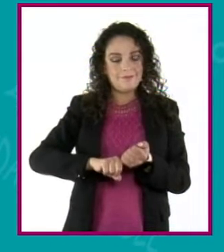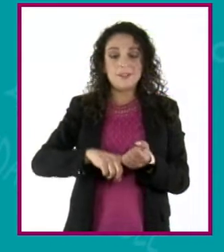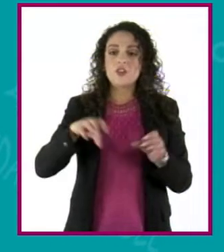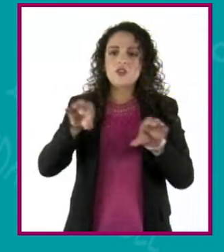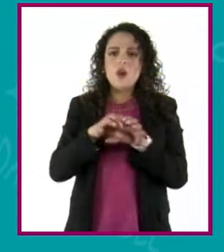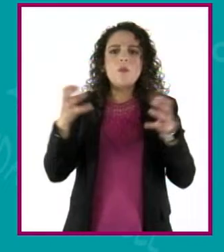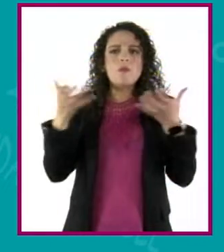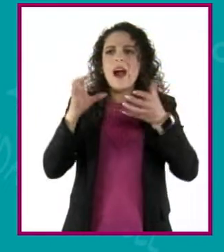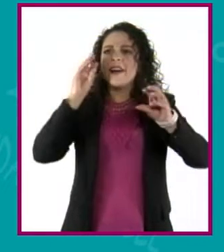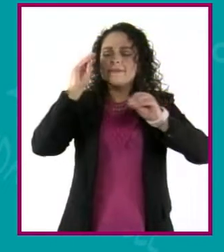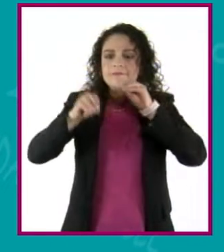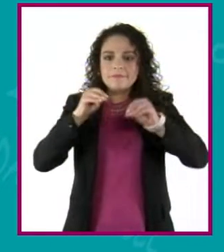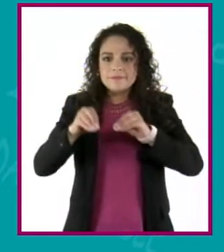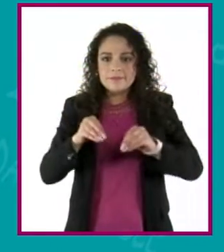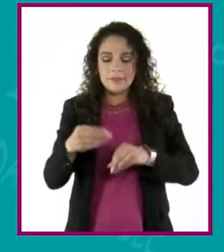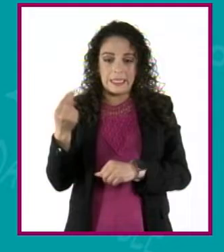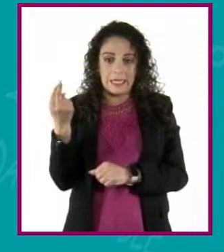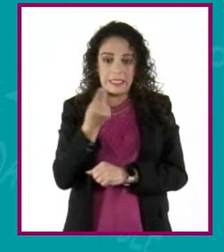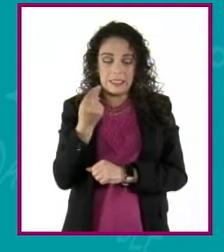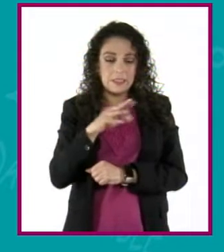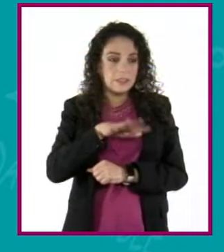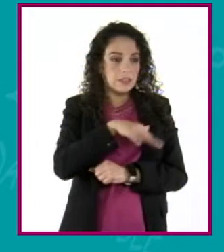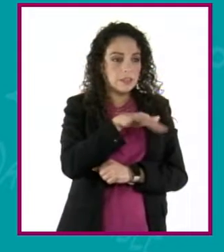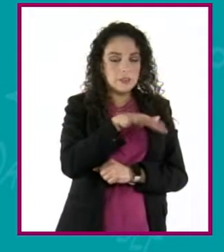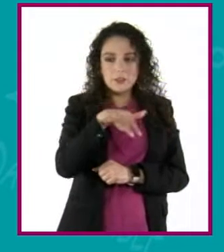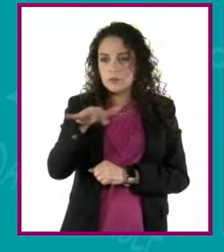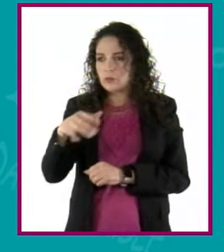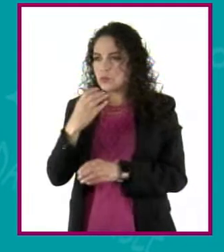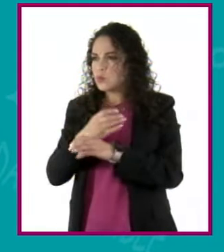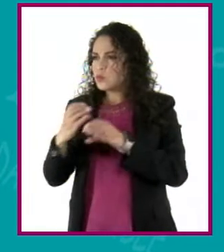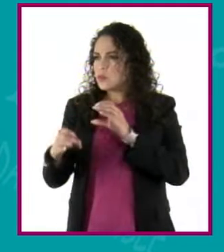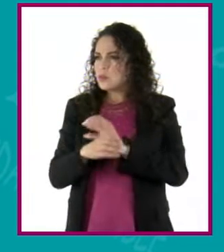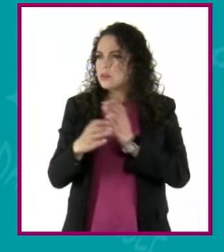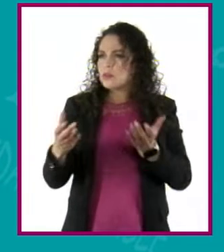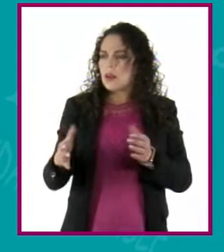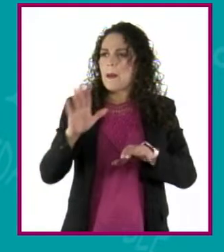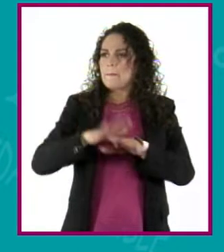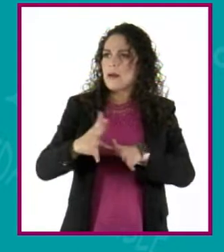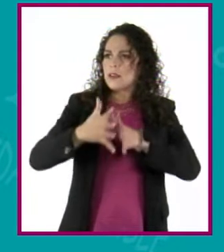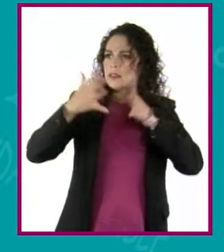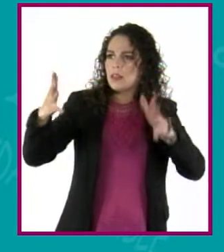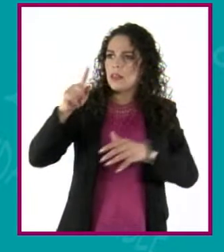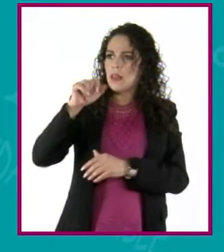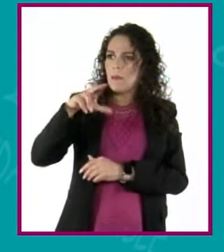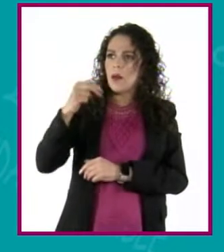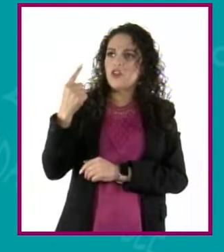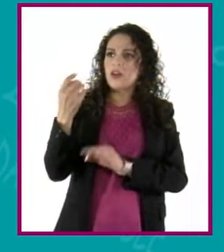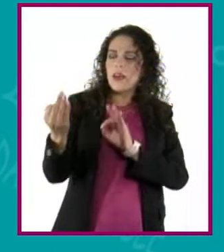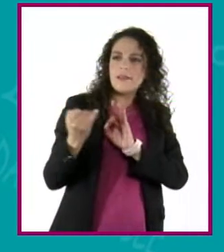es necesario buscar los elementos cercanos al observador con un mayor tamaño que los lejanos.